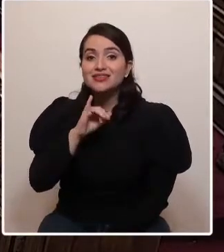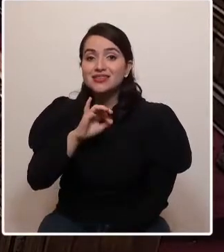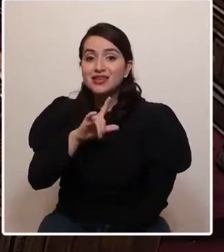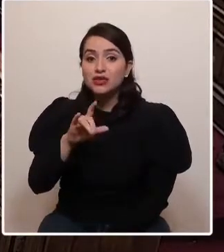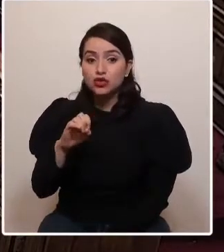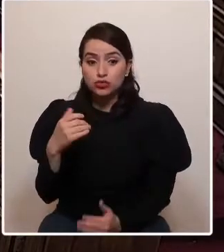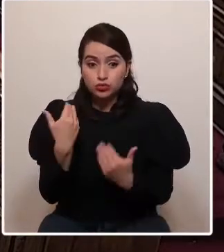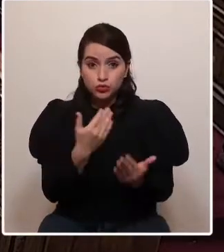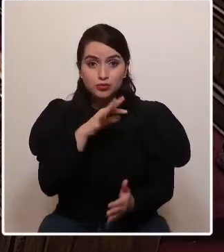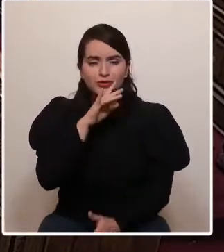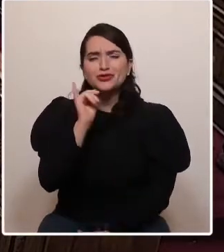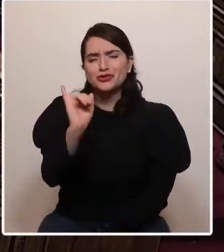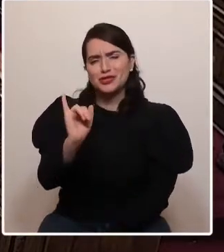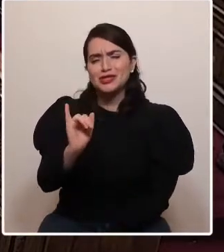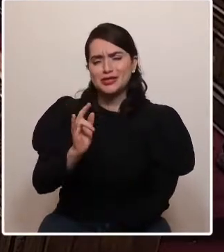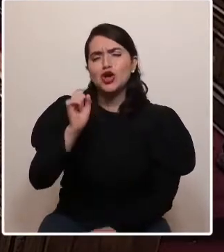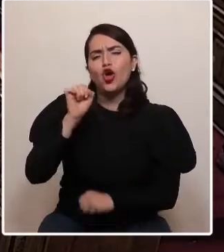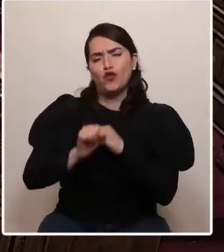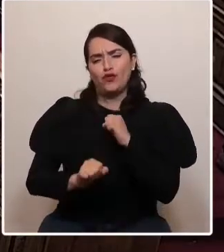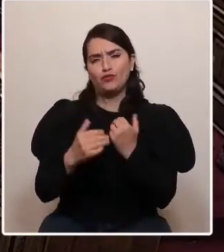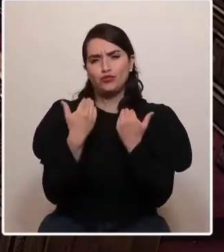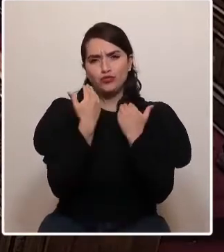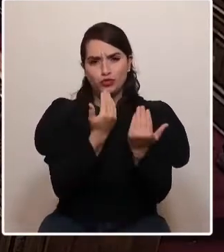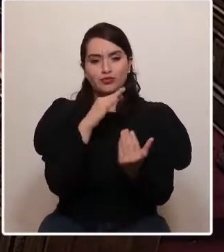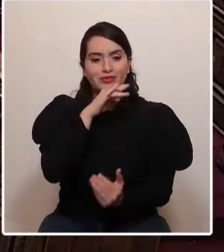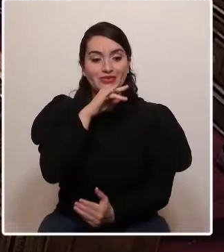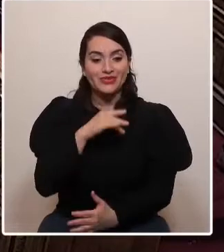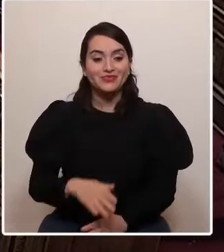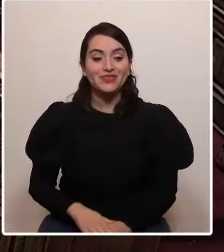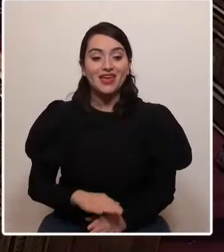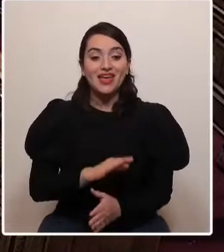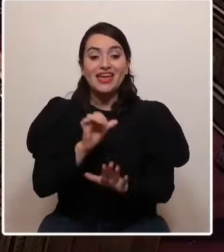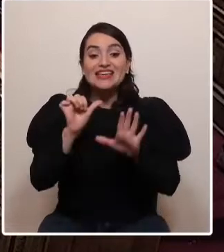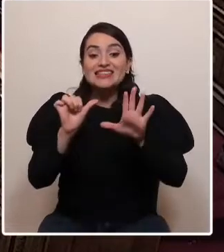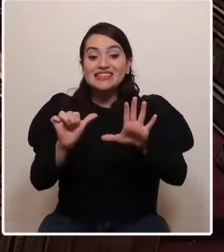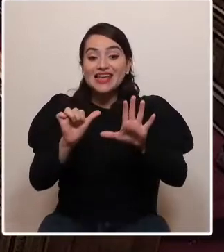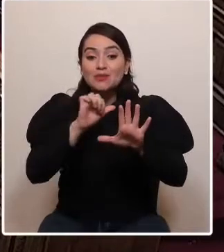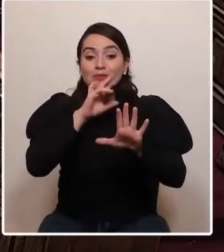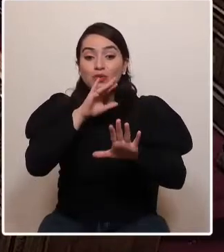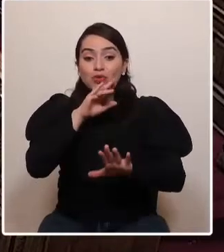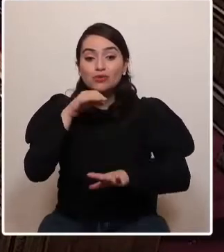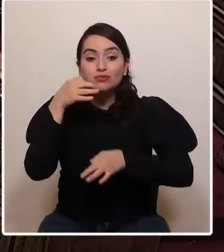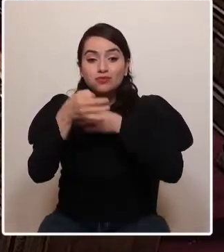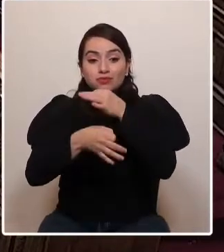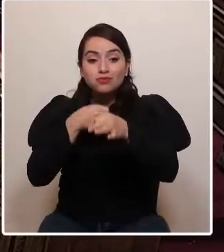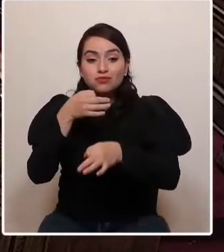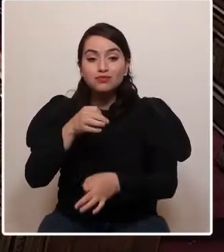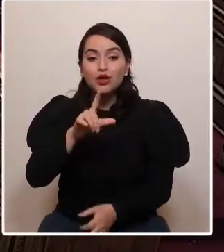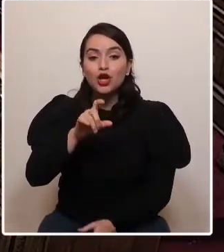señor secretario, confirmo mis minutos. Gracias. Tiene la palabra por 6 minutos, entonces, convencional Loreto Vidal.